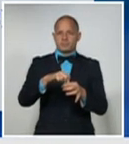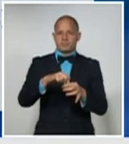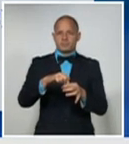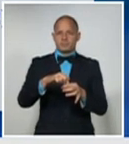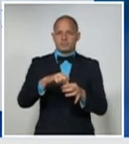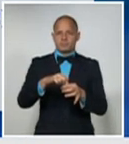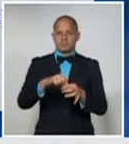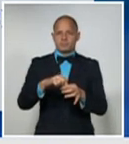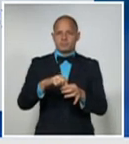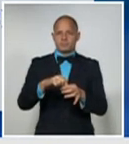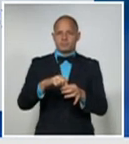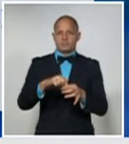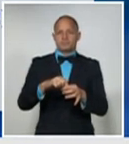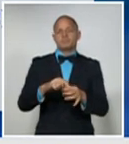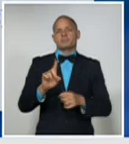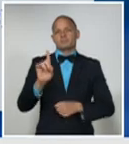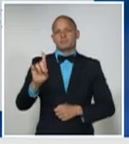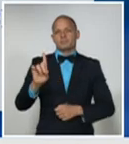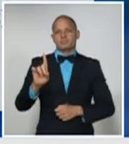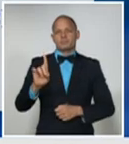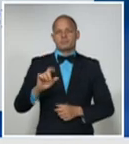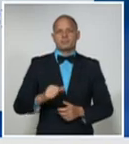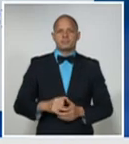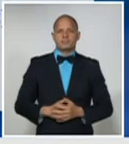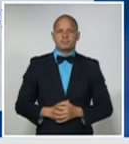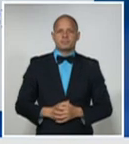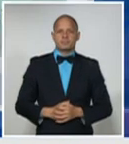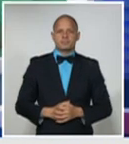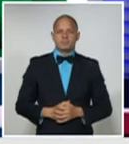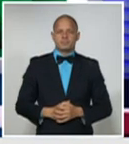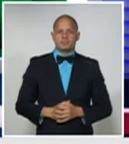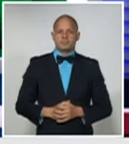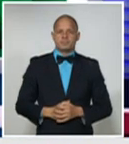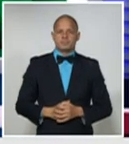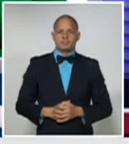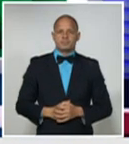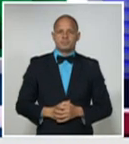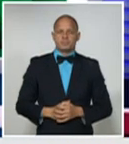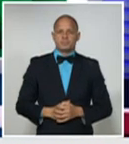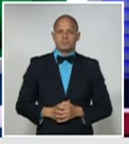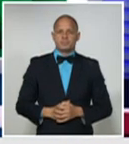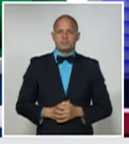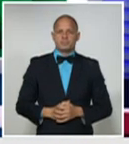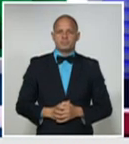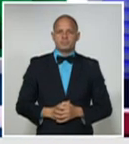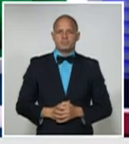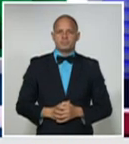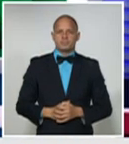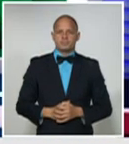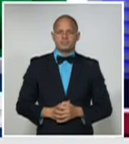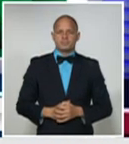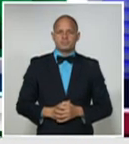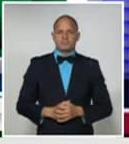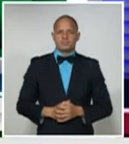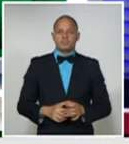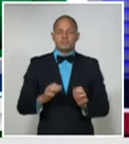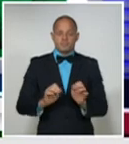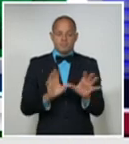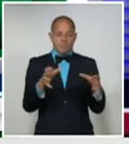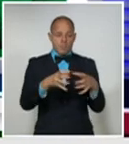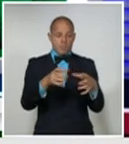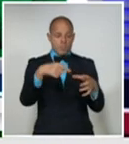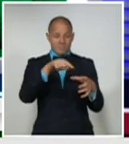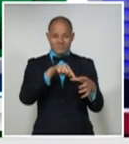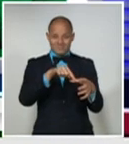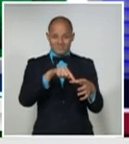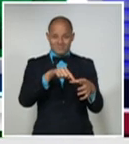Juventud confirma un caso en el día de ayer. El 41,9% de los